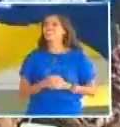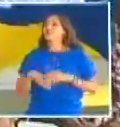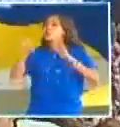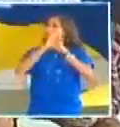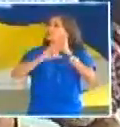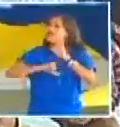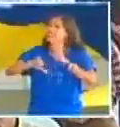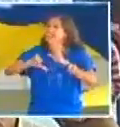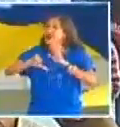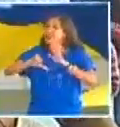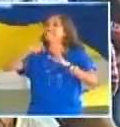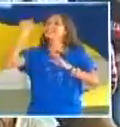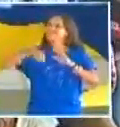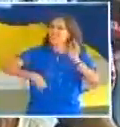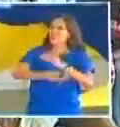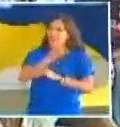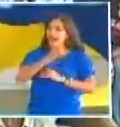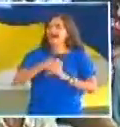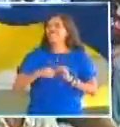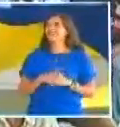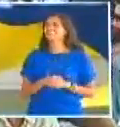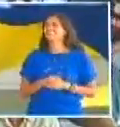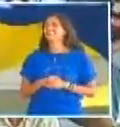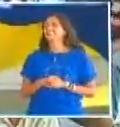¡Y la constituyente!